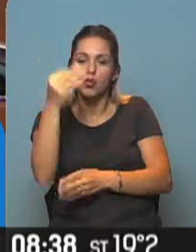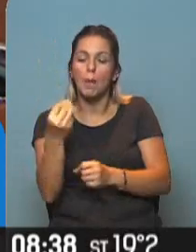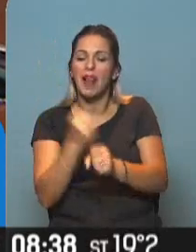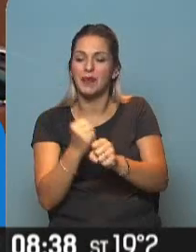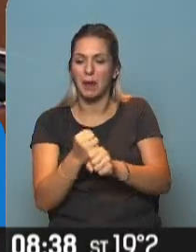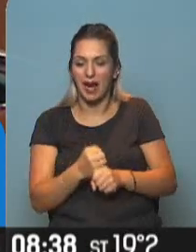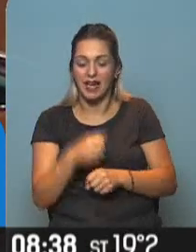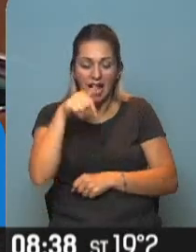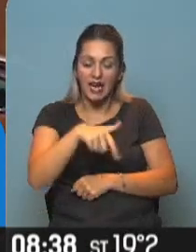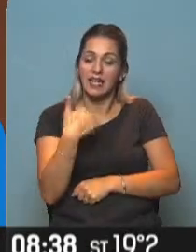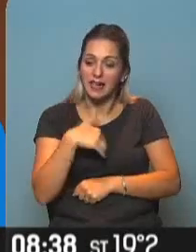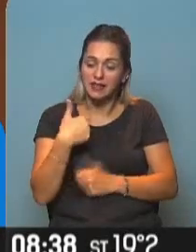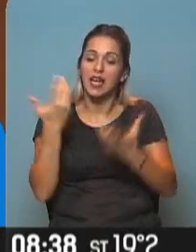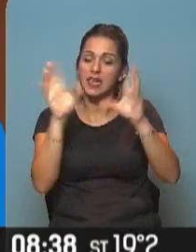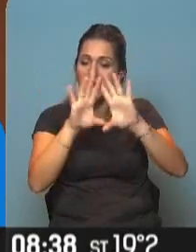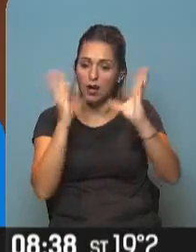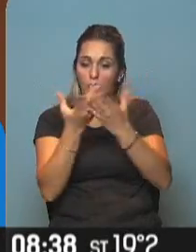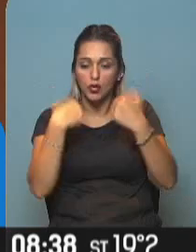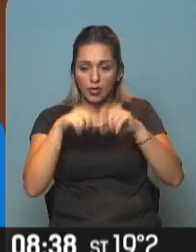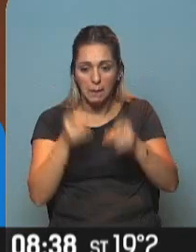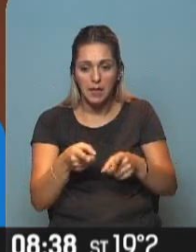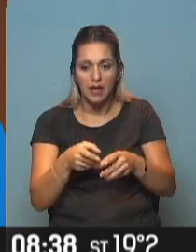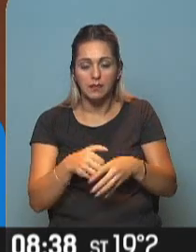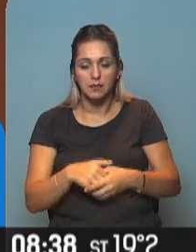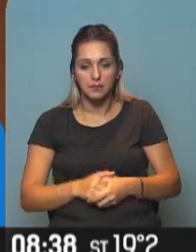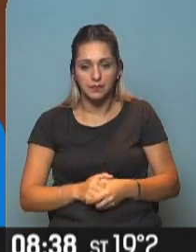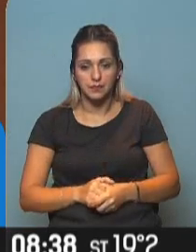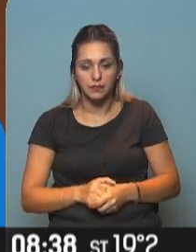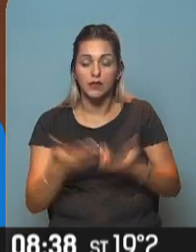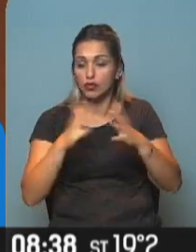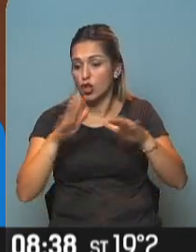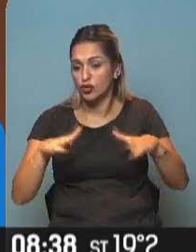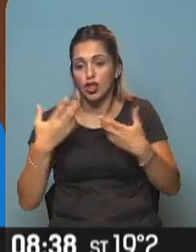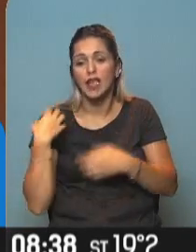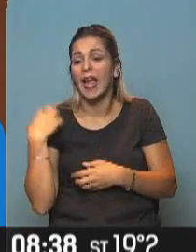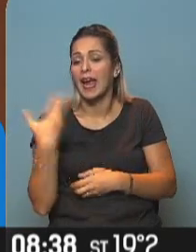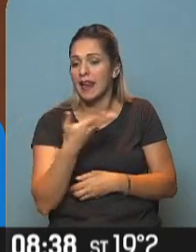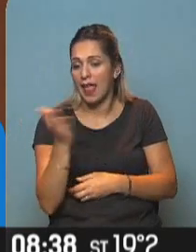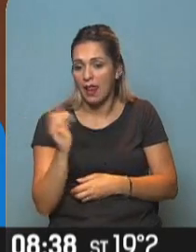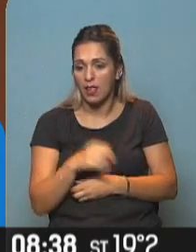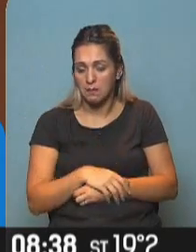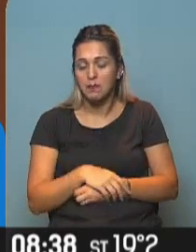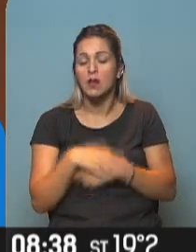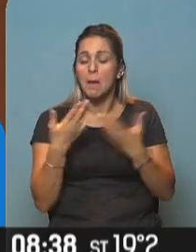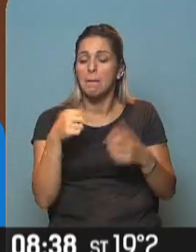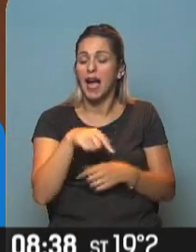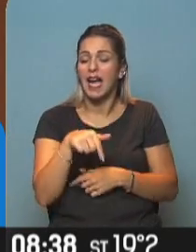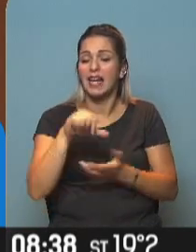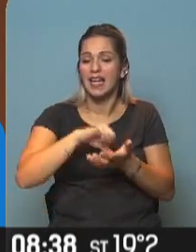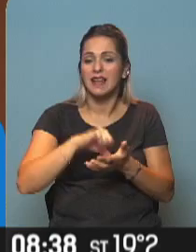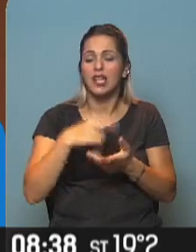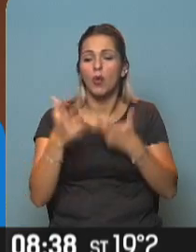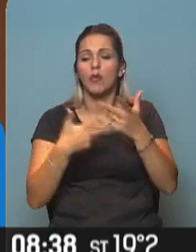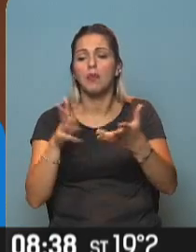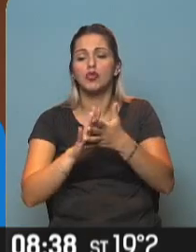nuestro país como en el resto del mundo en definitiva ciudadanos del mundo son nuestros chicos sucede que nuestro país cada vez que sacamos